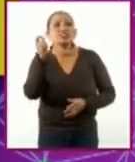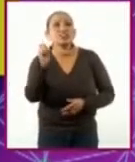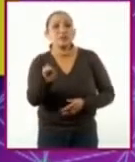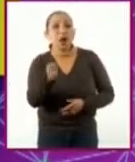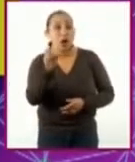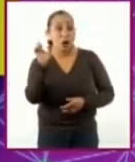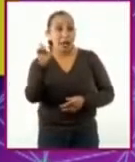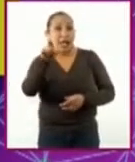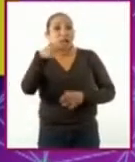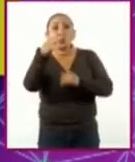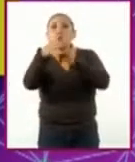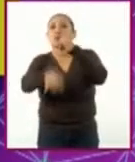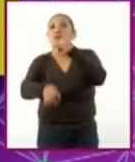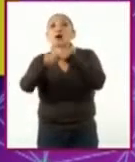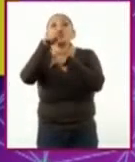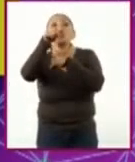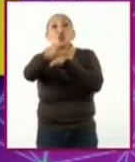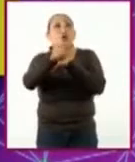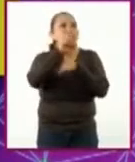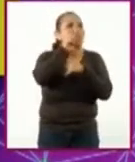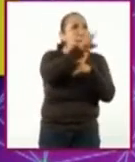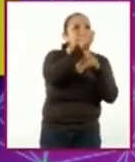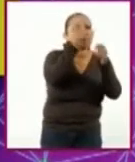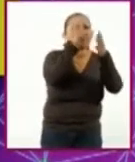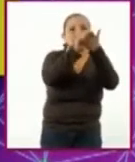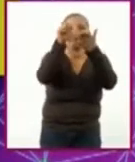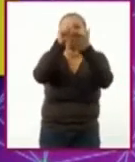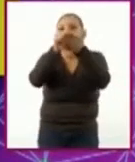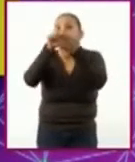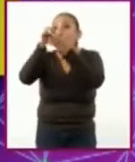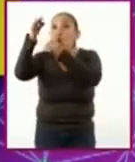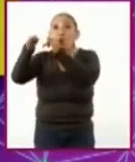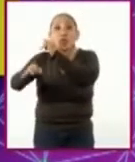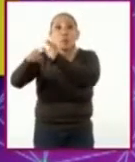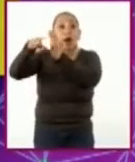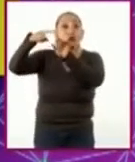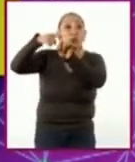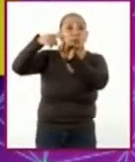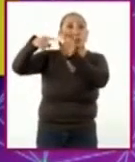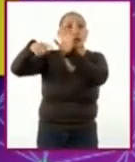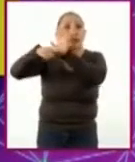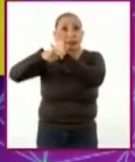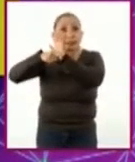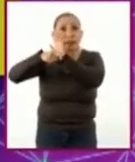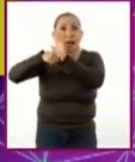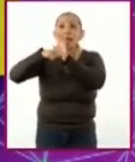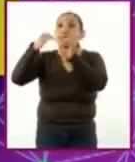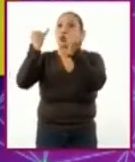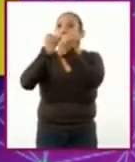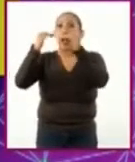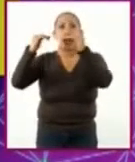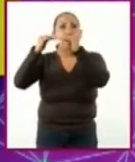significa que son las últimas operaciones que se realizan y están en el mismo nivel de jerarquía.